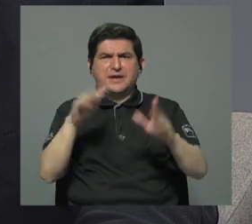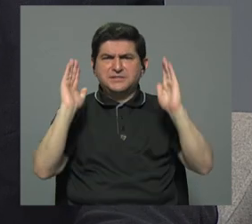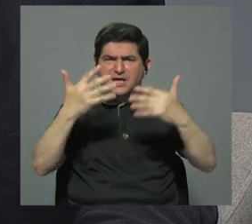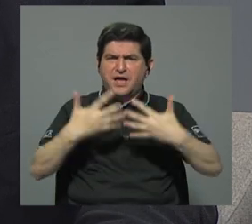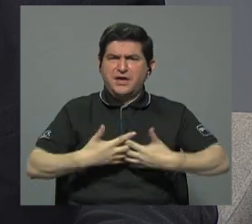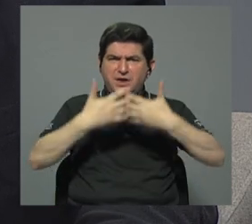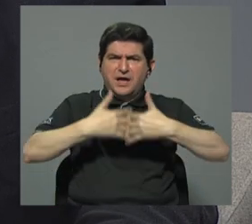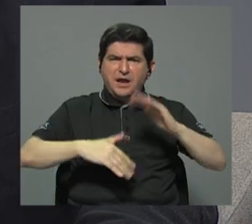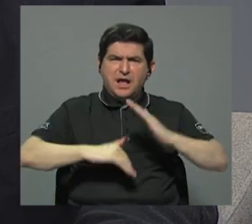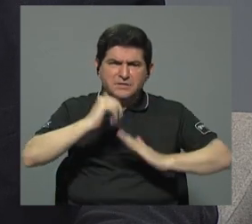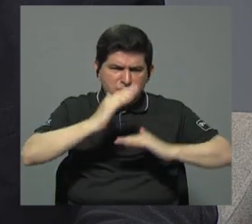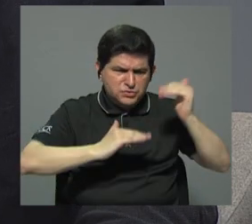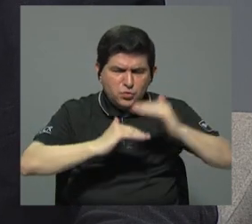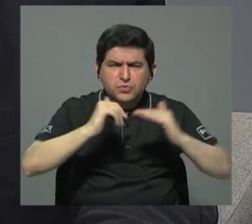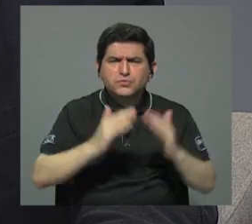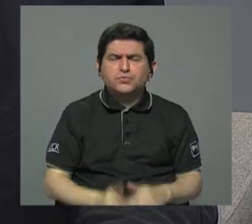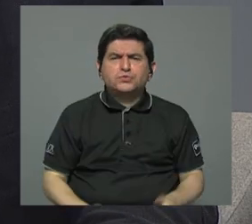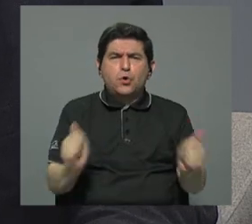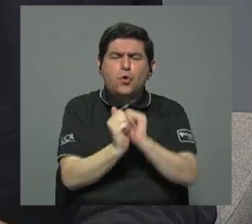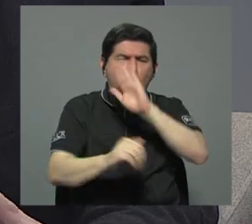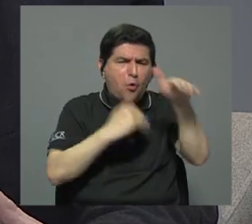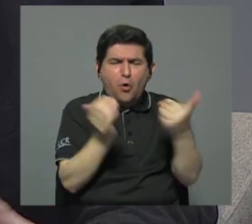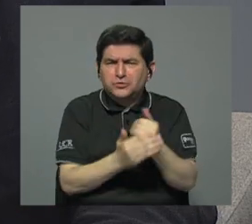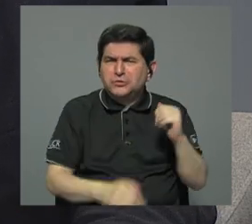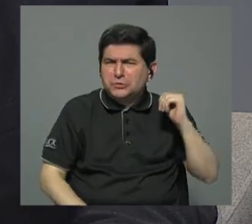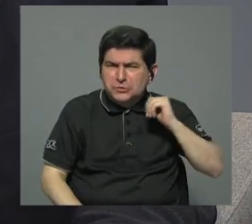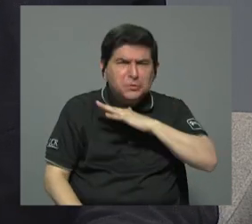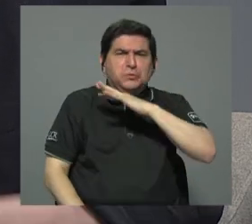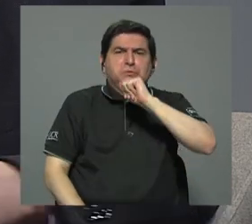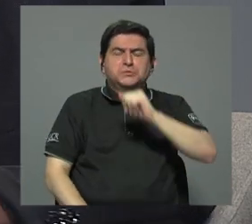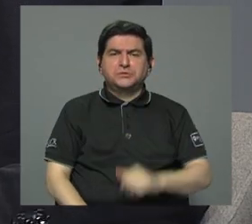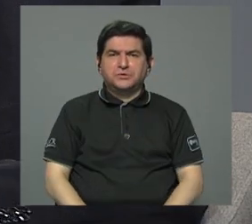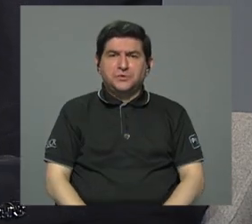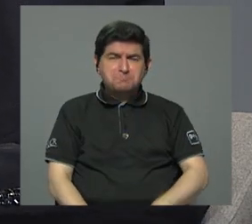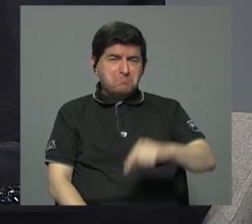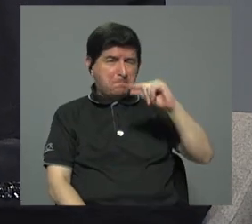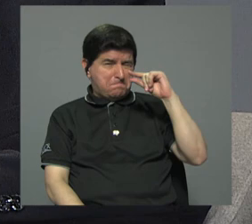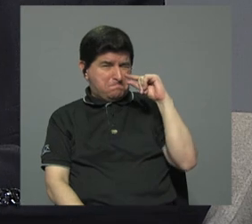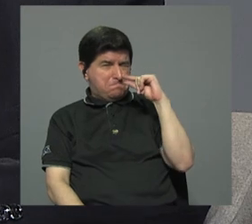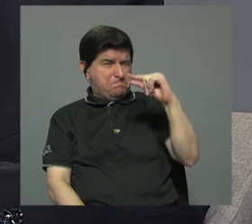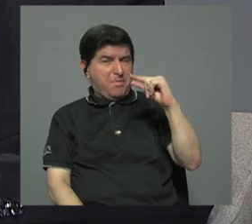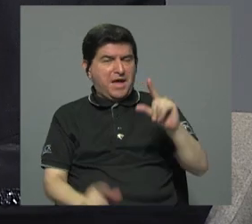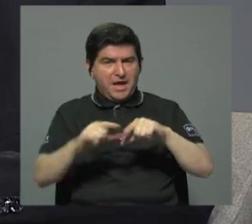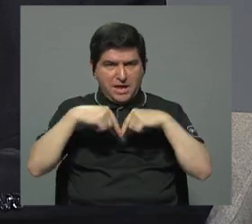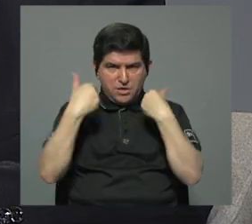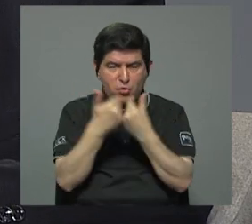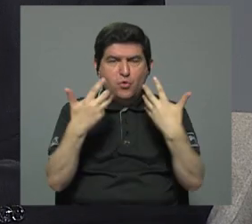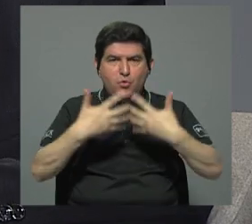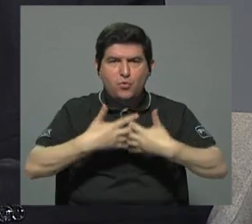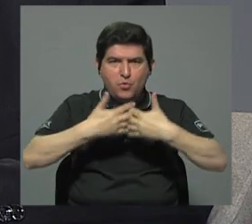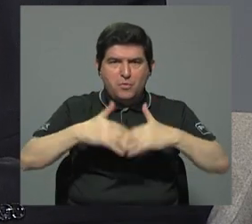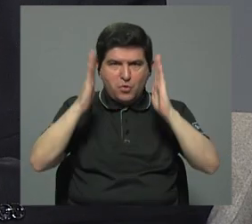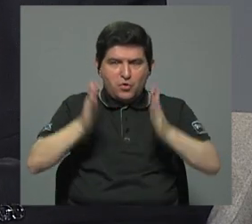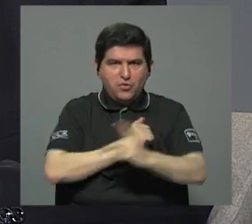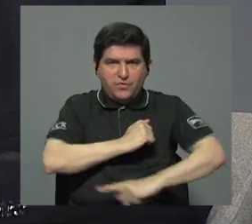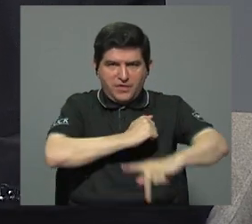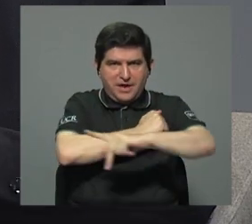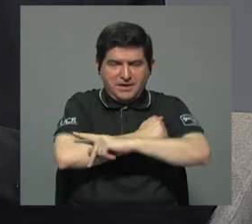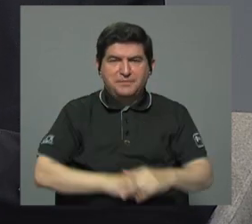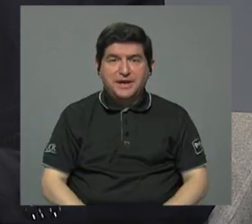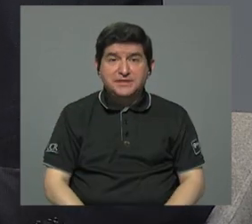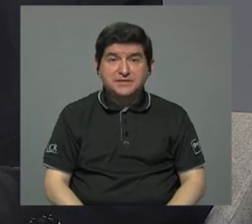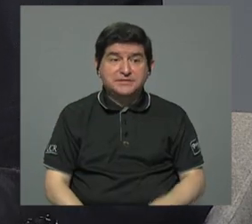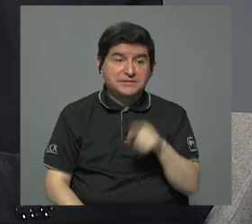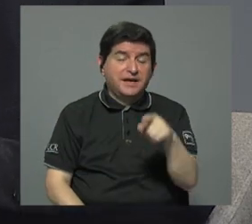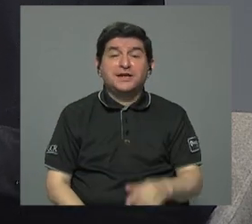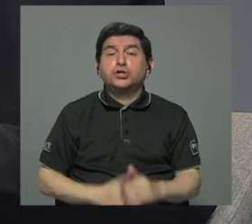empresas constructoras con toda la corrupción. Es decir, realmente hay un pequeñísimo sector empresarial en este país que está llevando